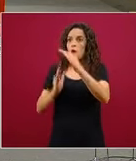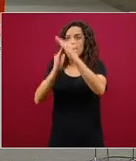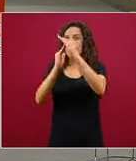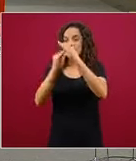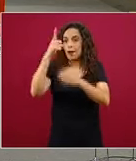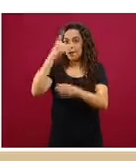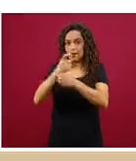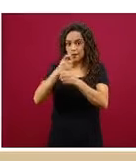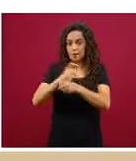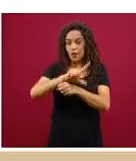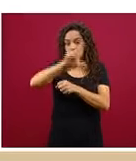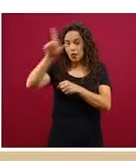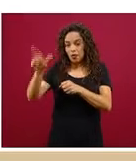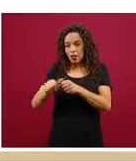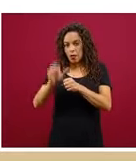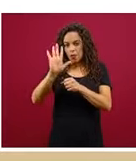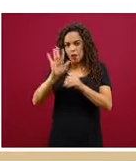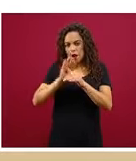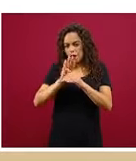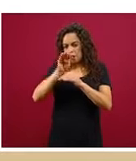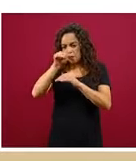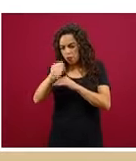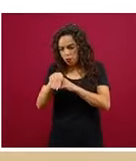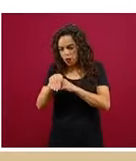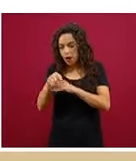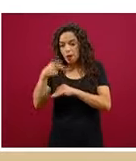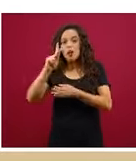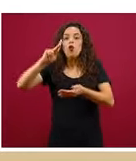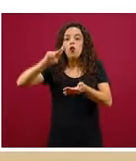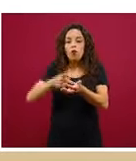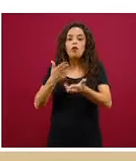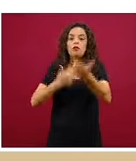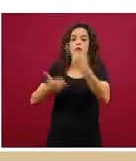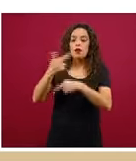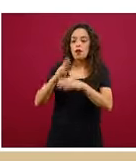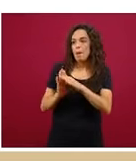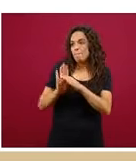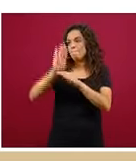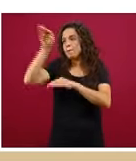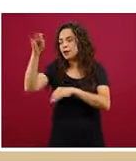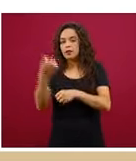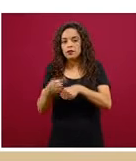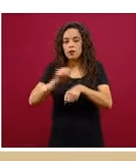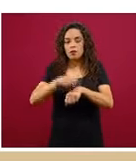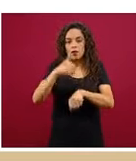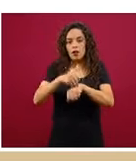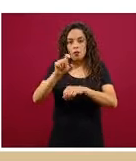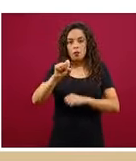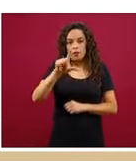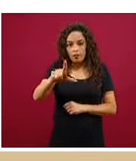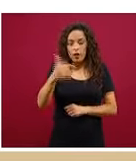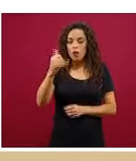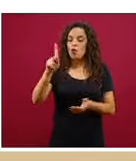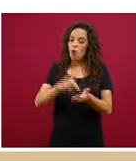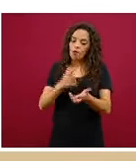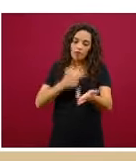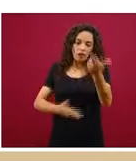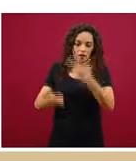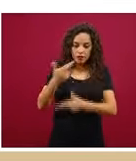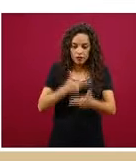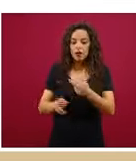que empieza a haber un descenso, sin embargo, nuevamente se eleva en la 27 y vuelve otra vez a ocurrir un